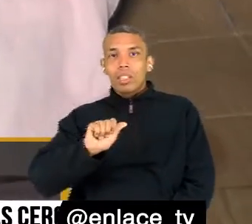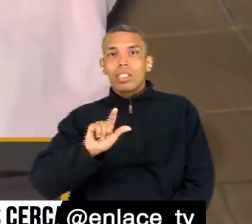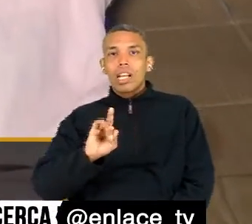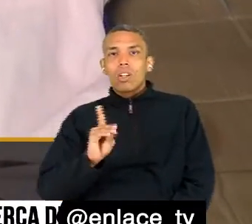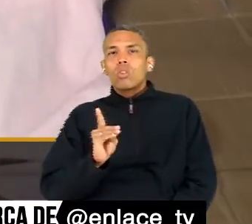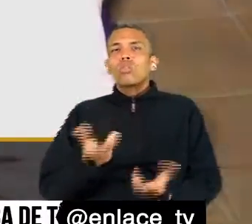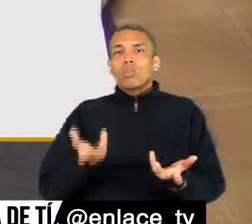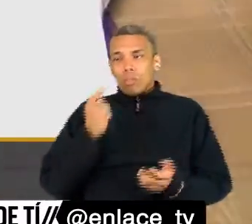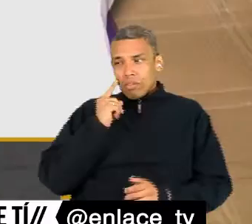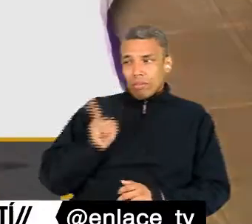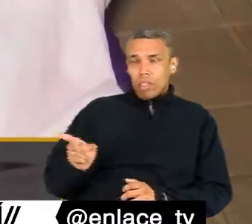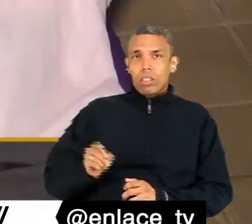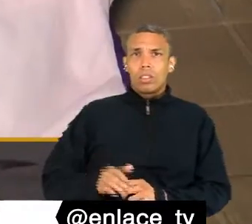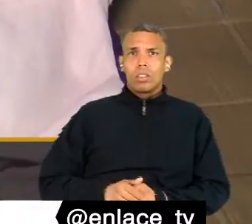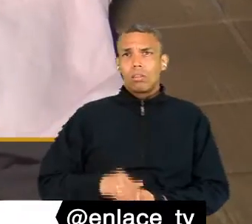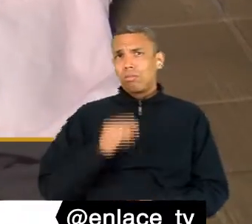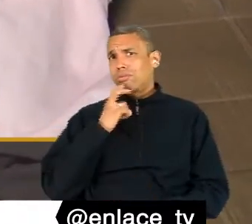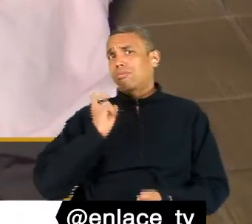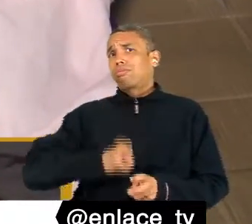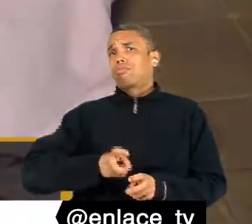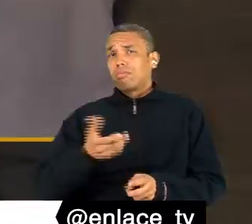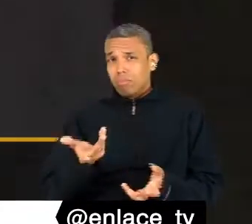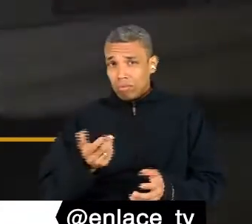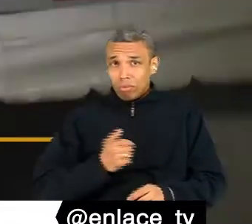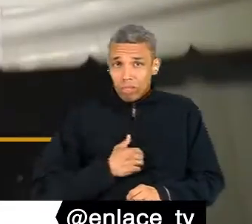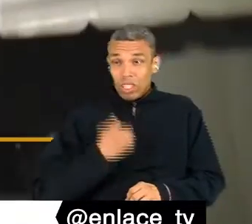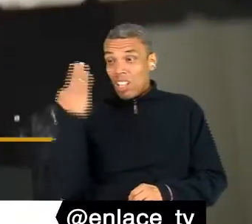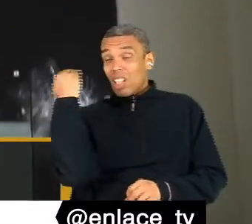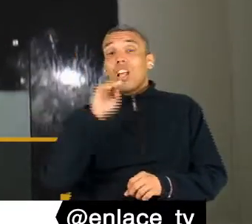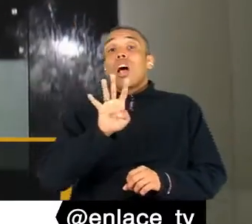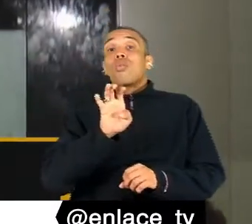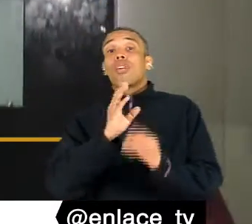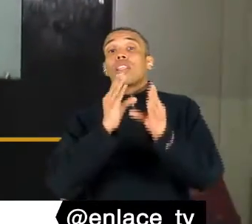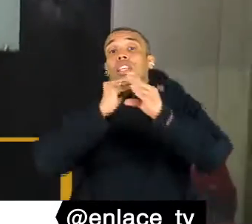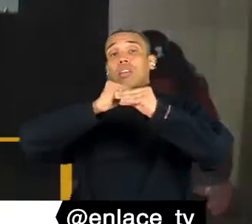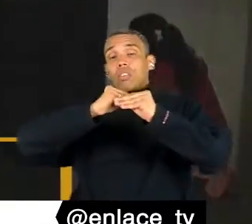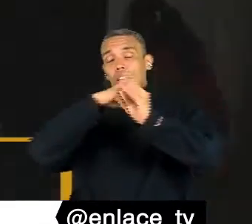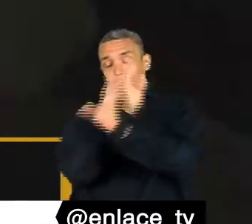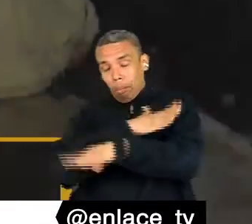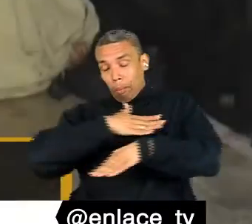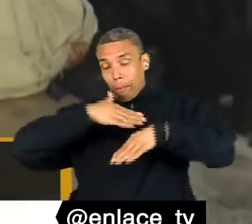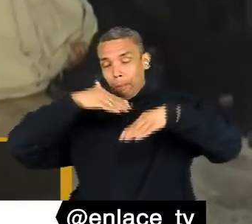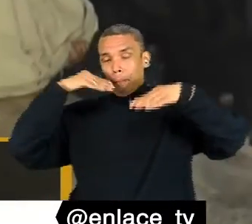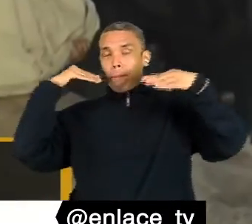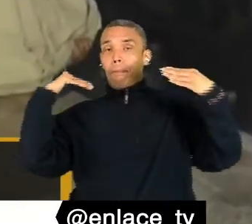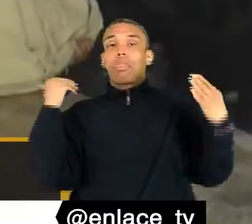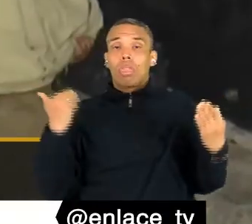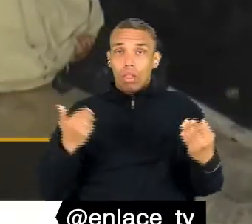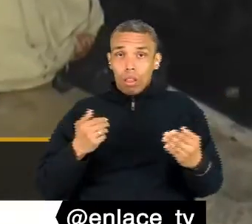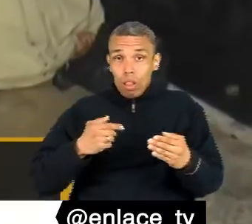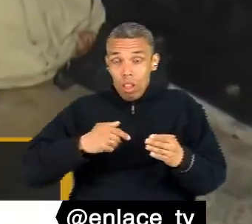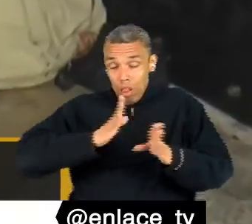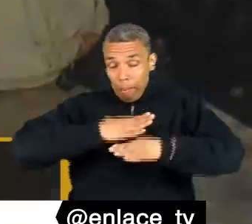Una noche de perro, como desde las 9 de la noche. Hay hormigas, zancudo,